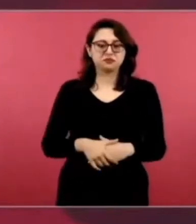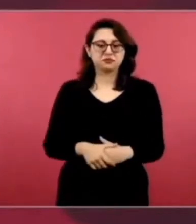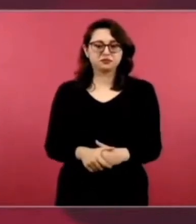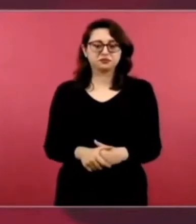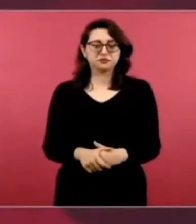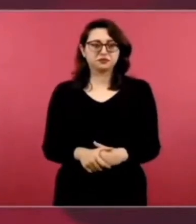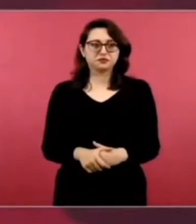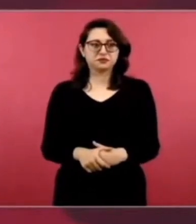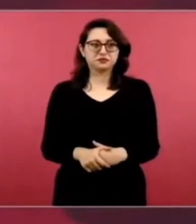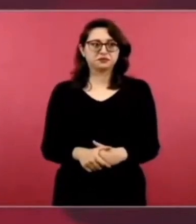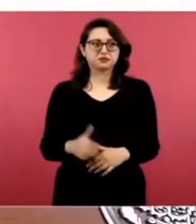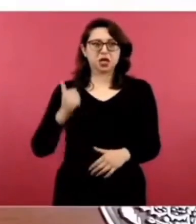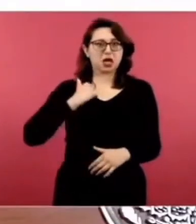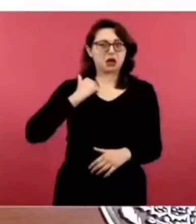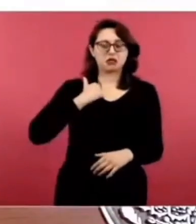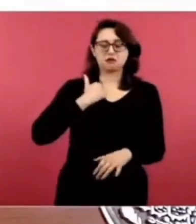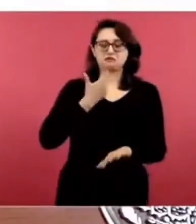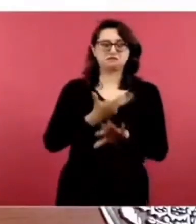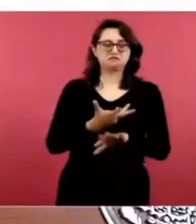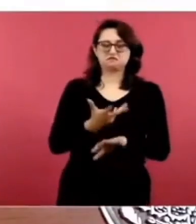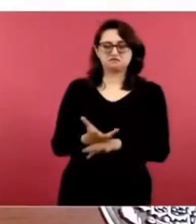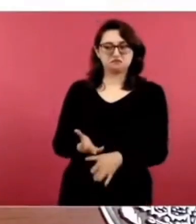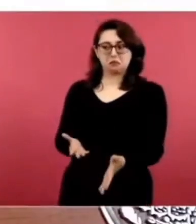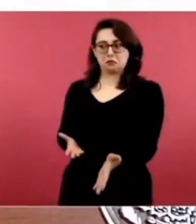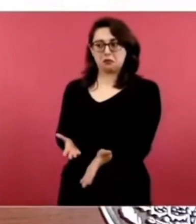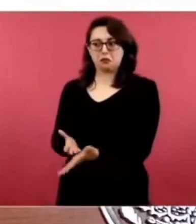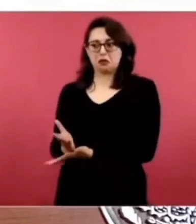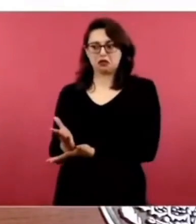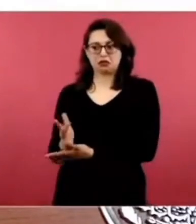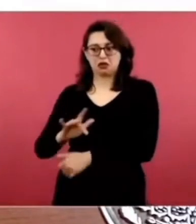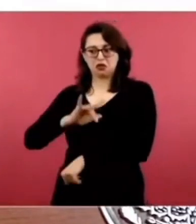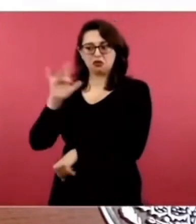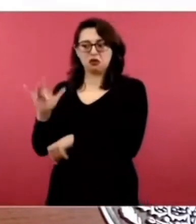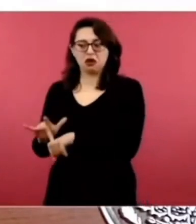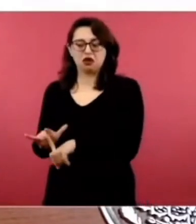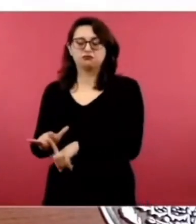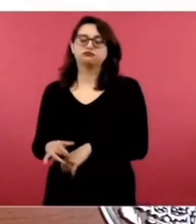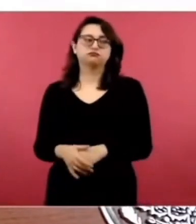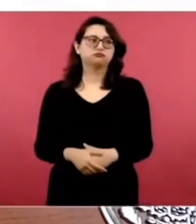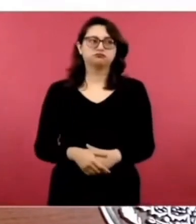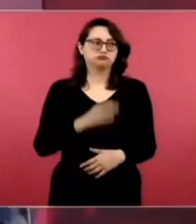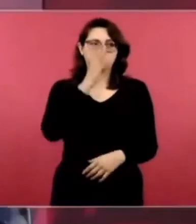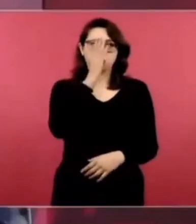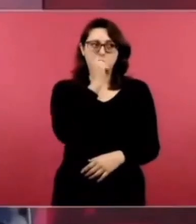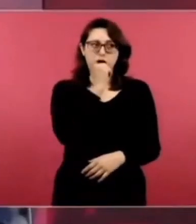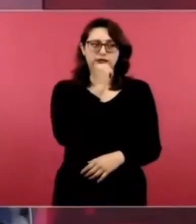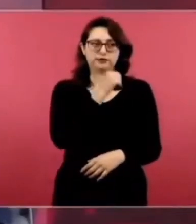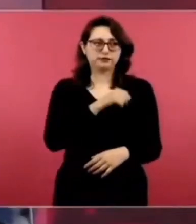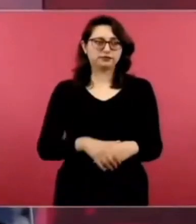y que no está sujeto a ningún acuerdo